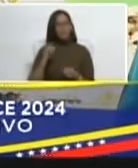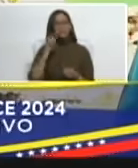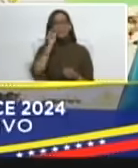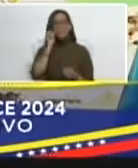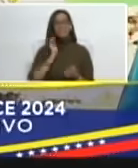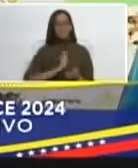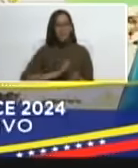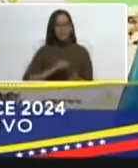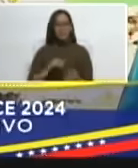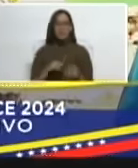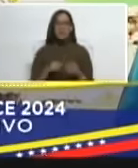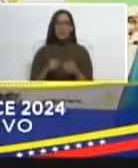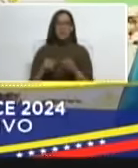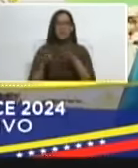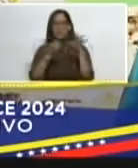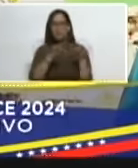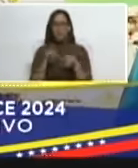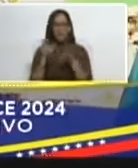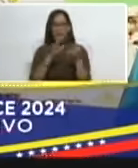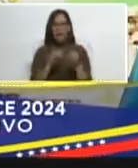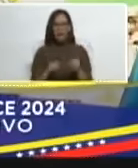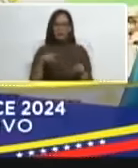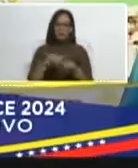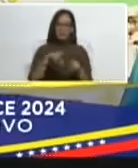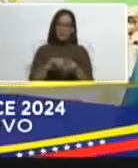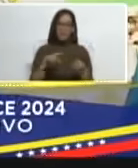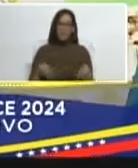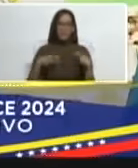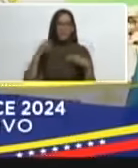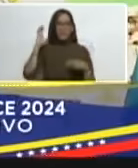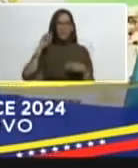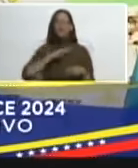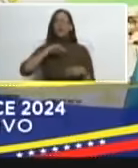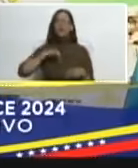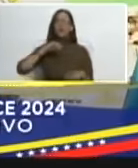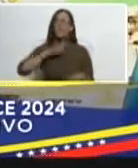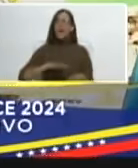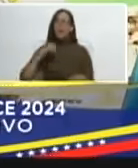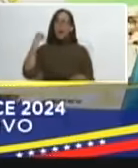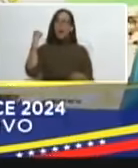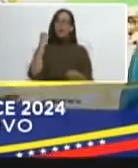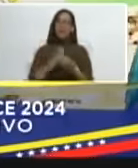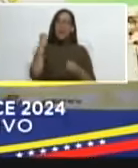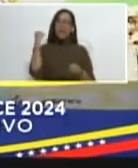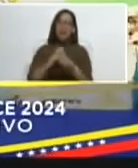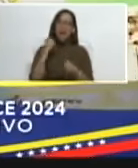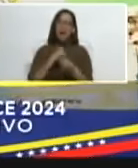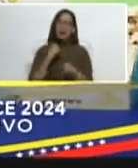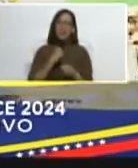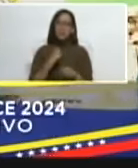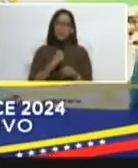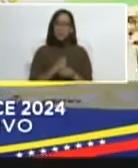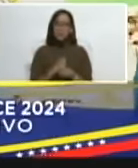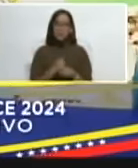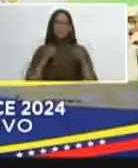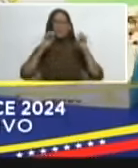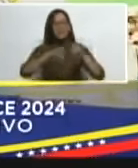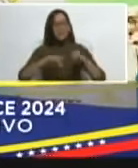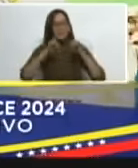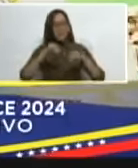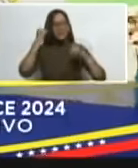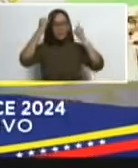amenazaban, mientras ellos saboteaban la vida del país, nosotros estábamos, era trabajando, sembrando